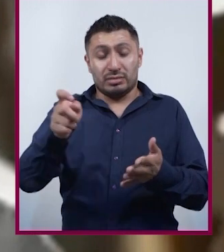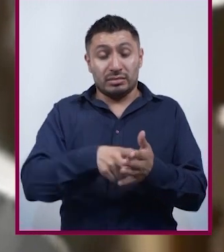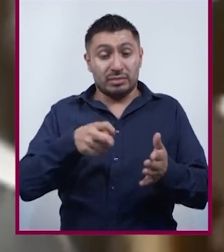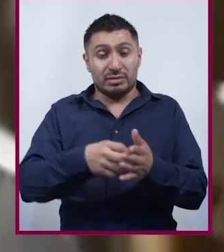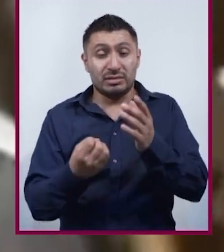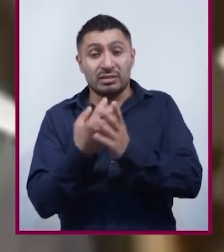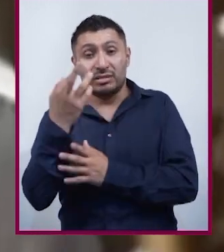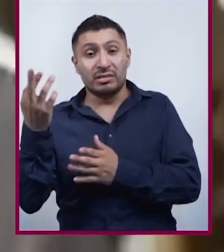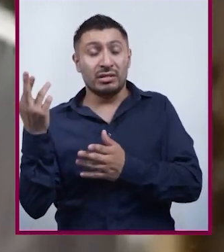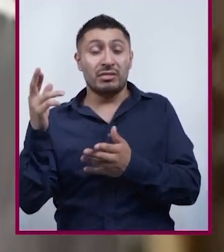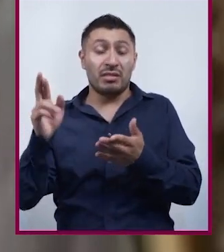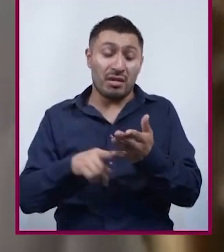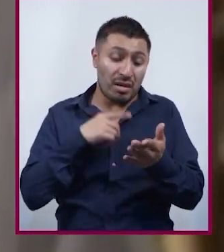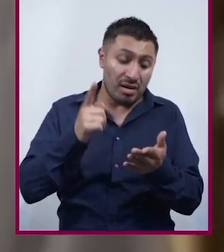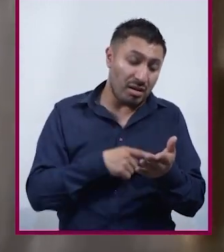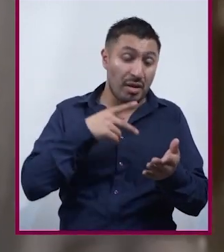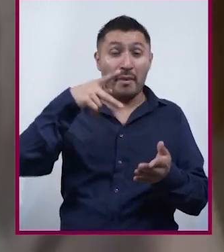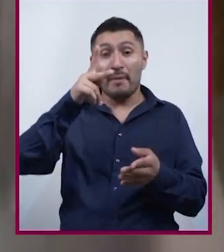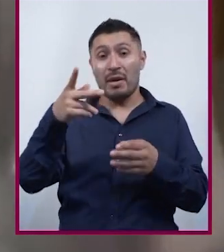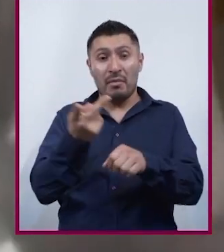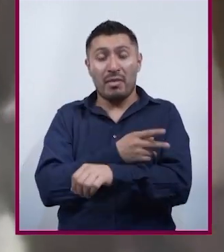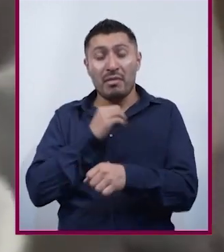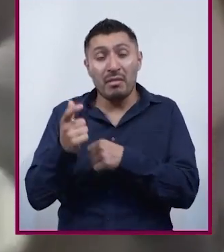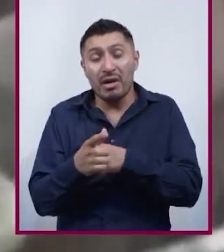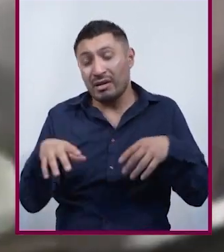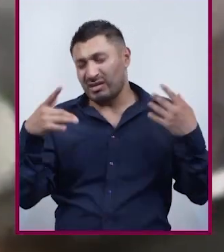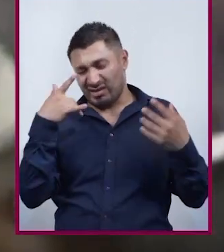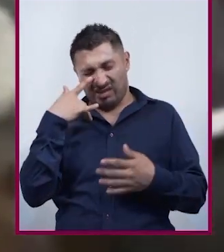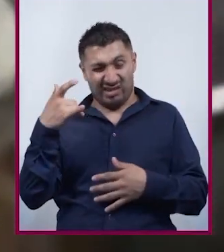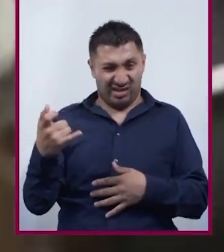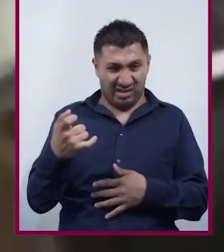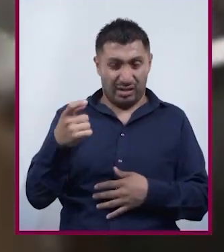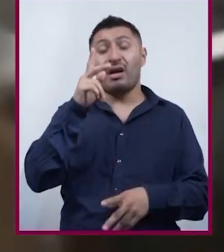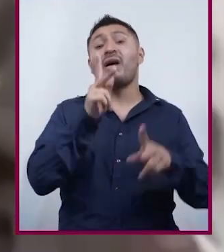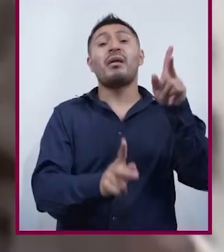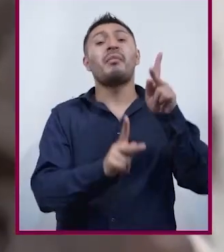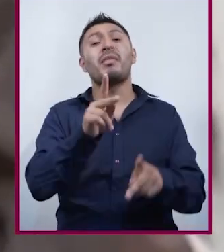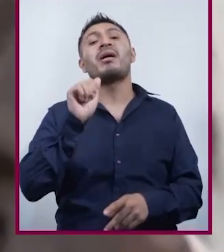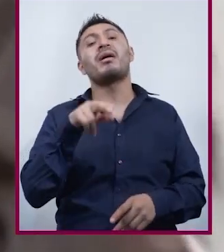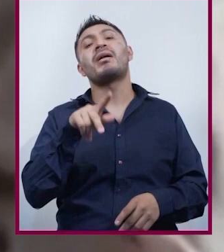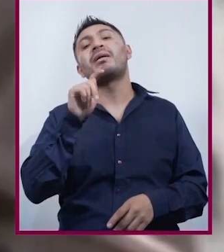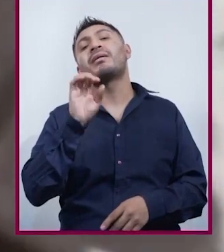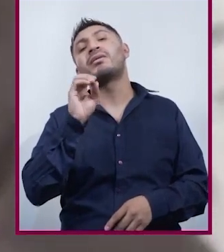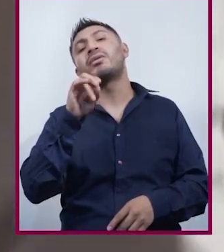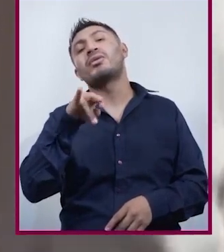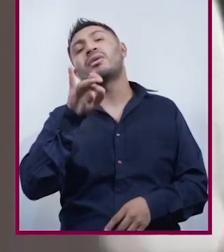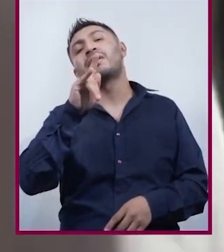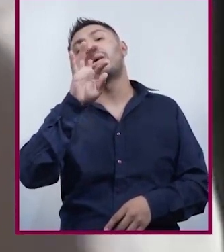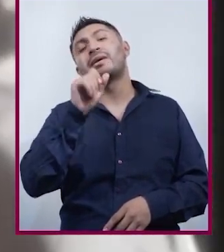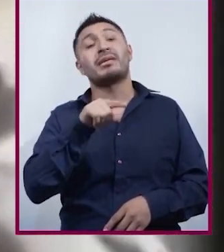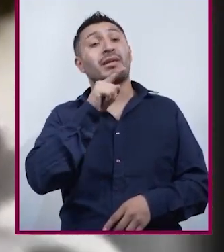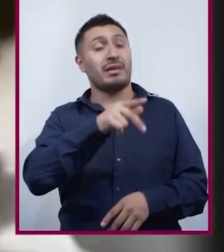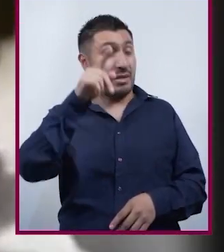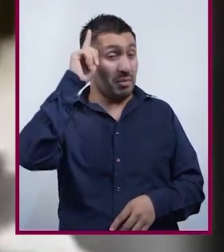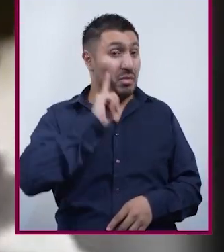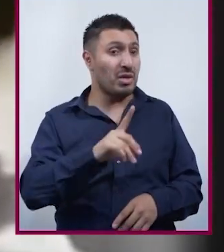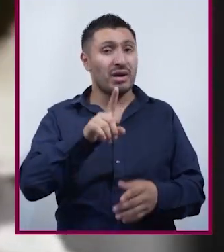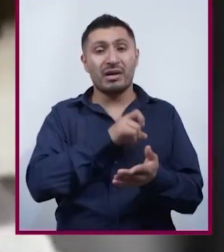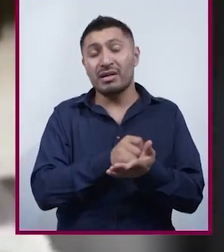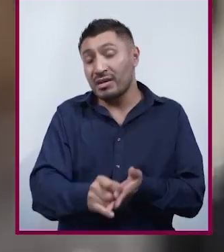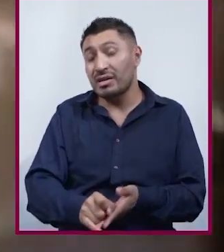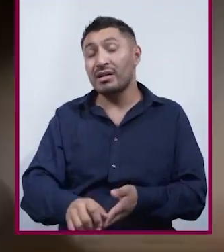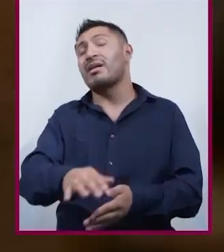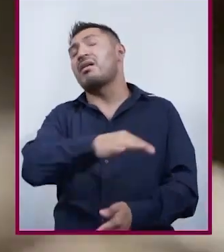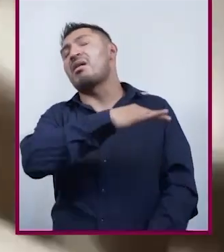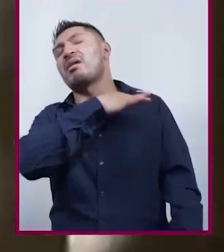de editar una nueva revista. No obstante, ocurre algo inesperado. Tras una charla con Antonieta Rivas Mercado, la